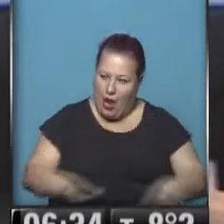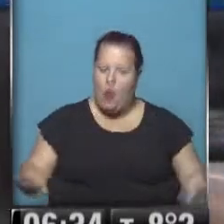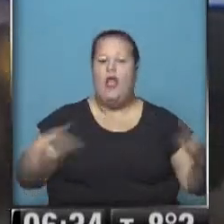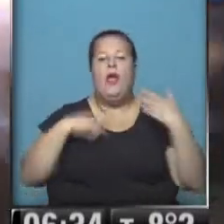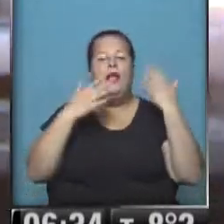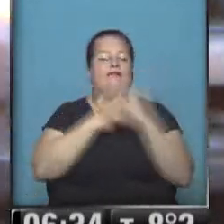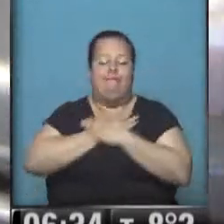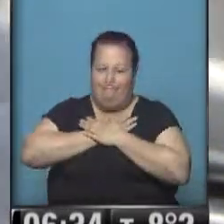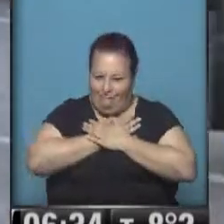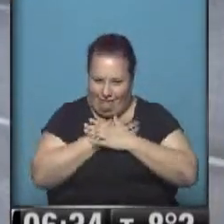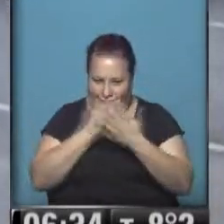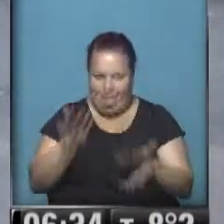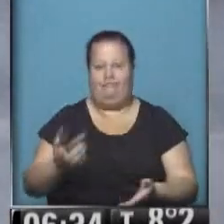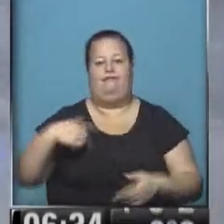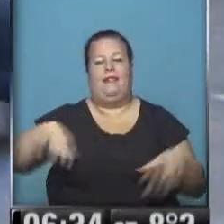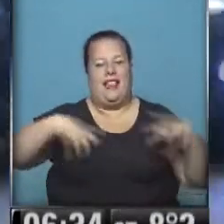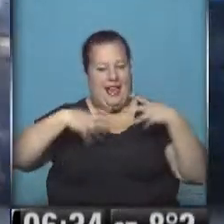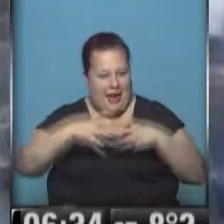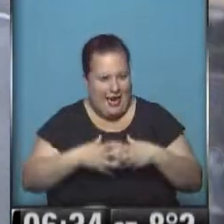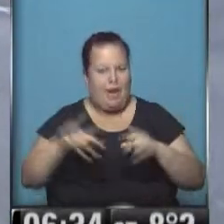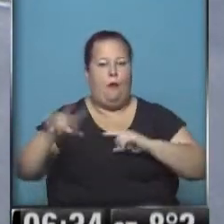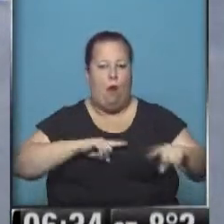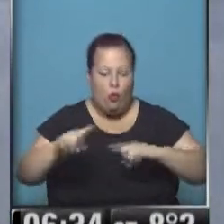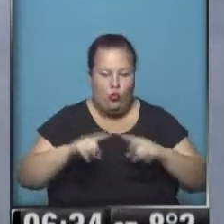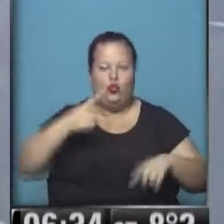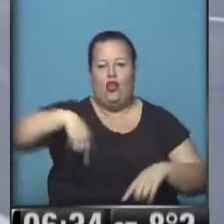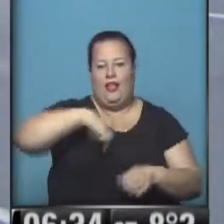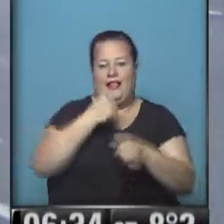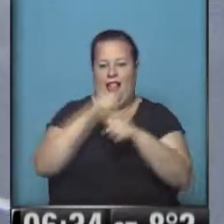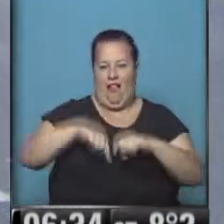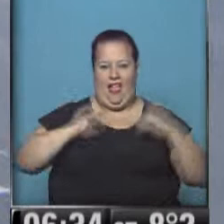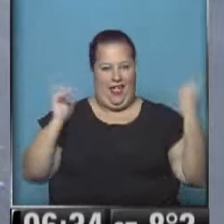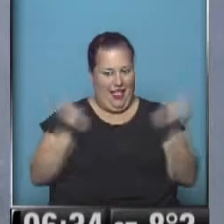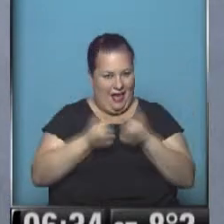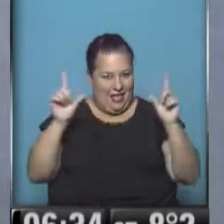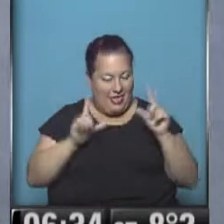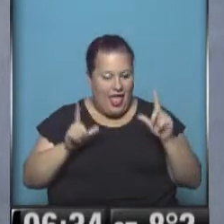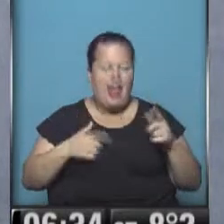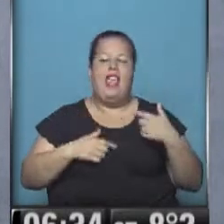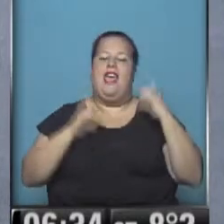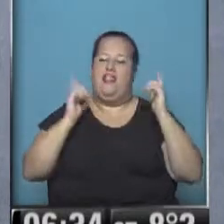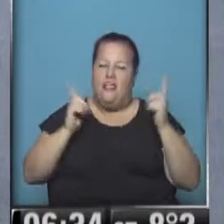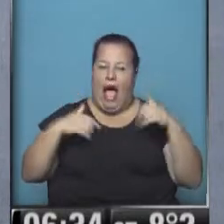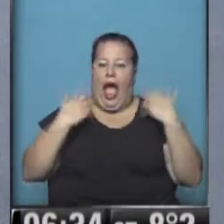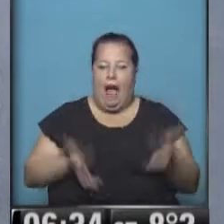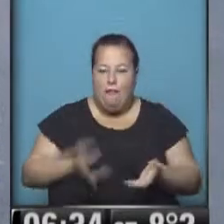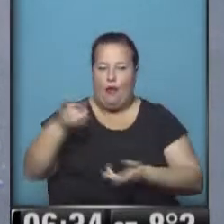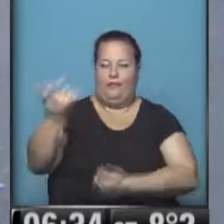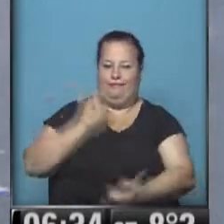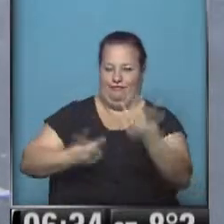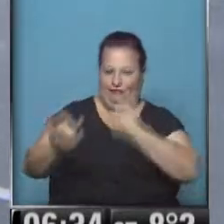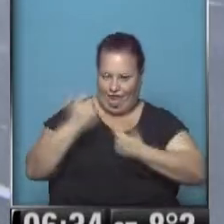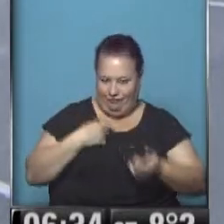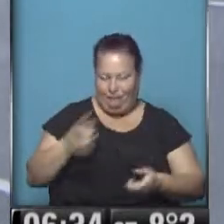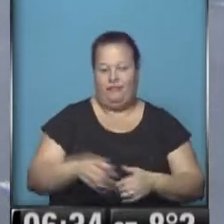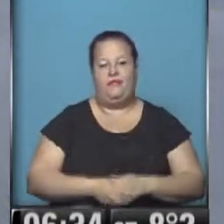mandamos un cariño enorme todo este equipazo la producción los que estamos en el estudio disfrutando y utilizando la información que nos